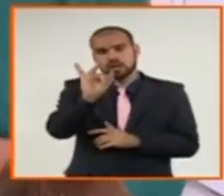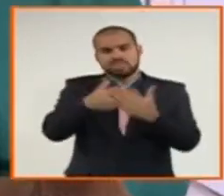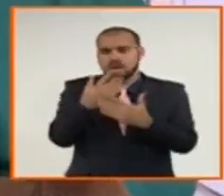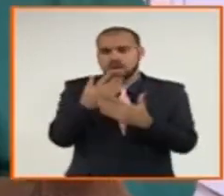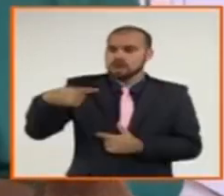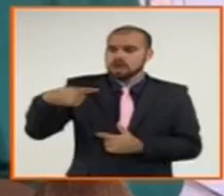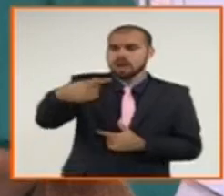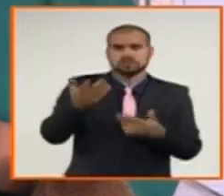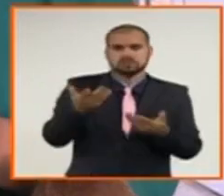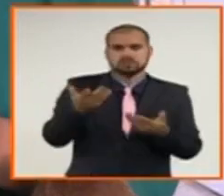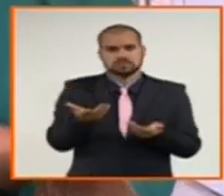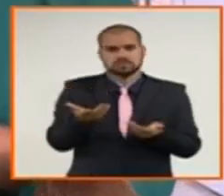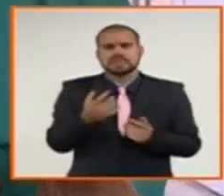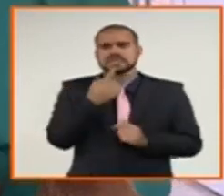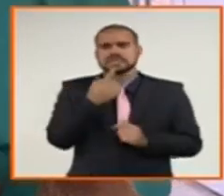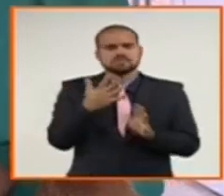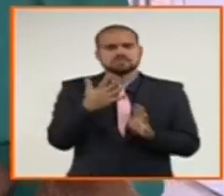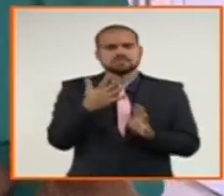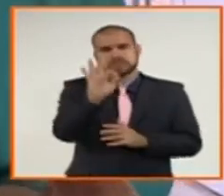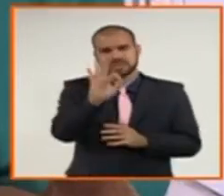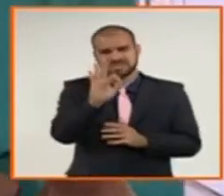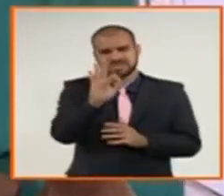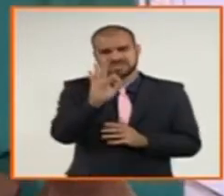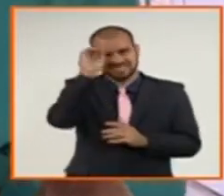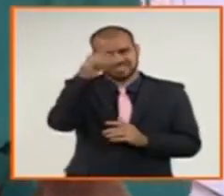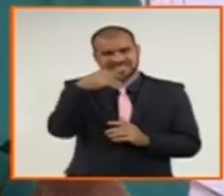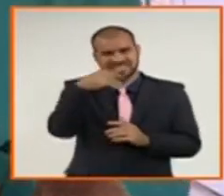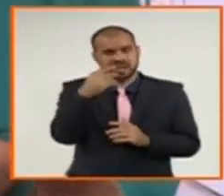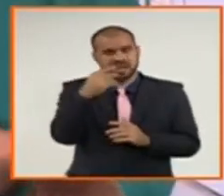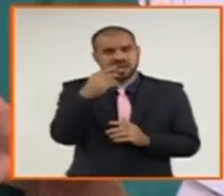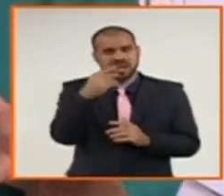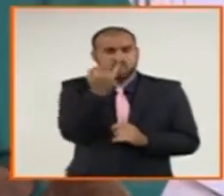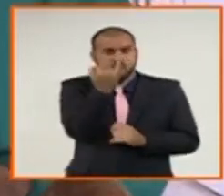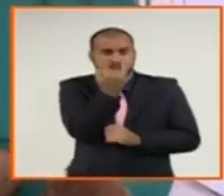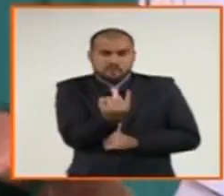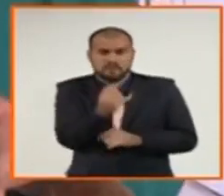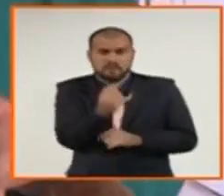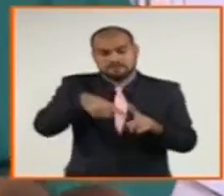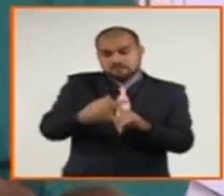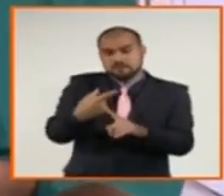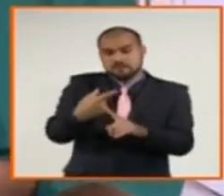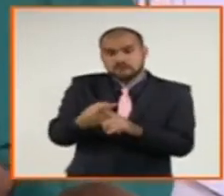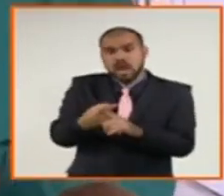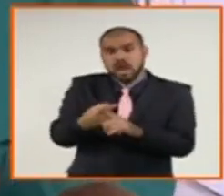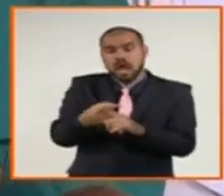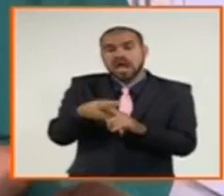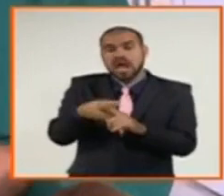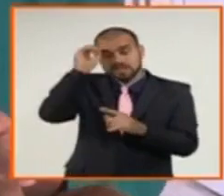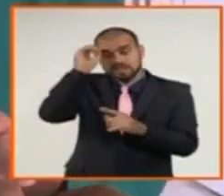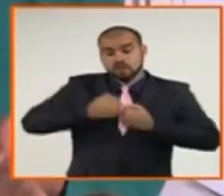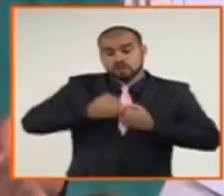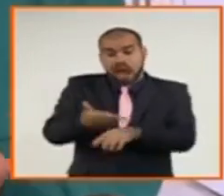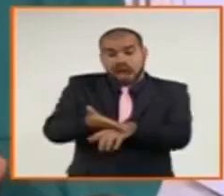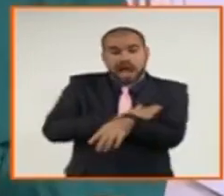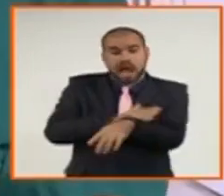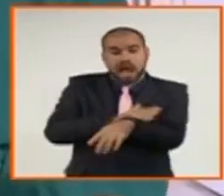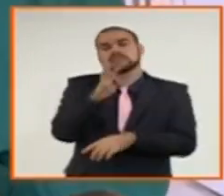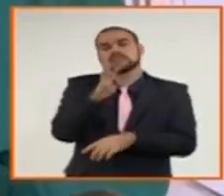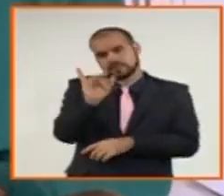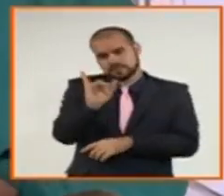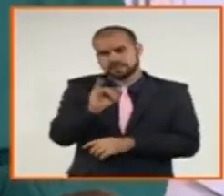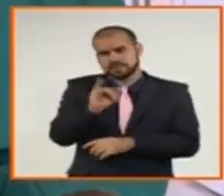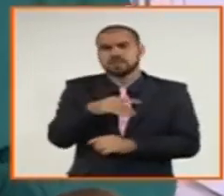un total de 28 pacientes y con el antecedente de ser prematuro tuvimos 36 pacientes. La gran mayoría de la forma de